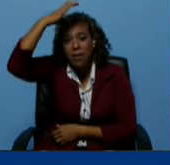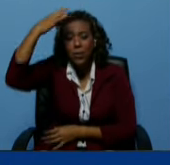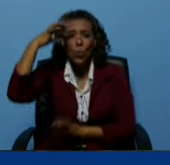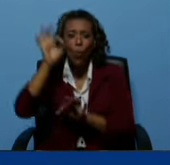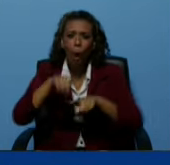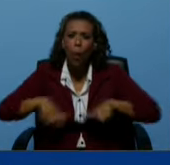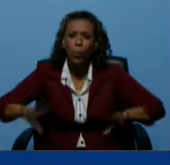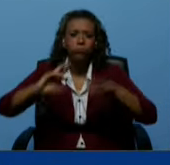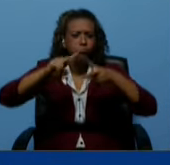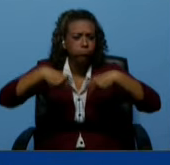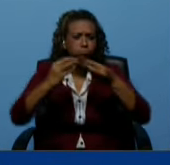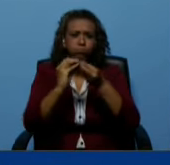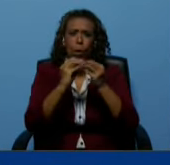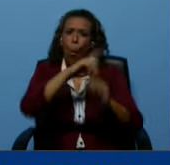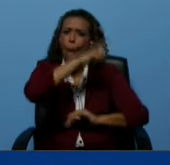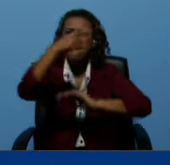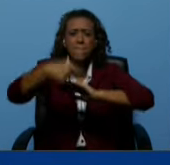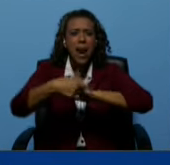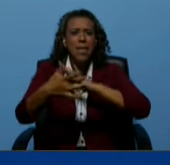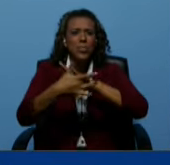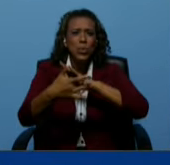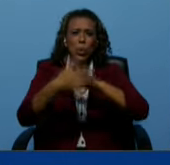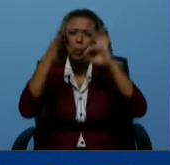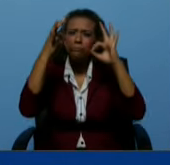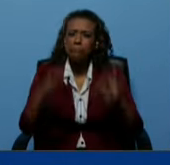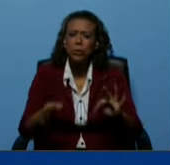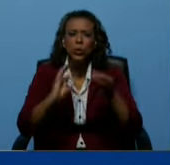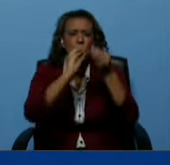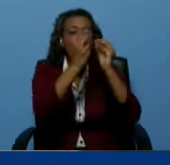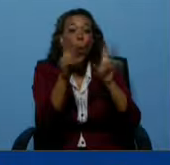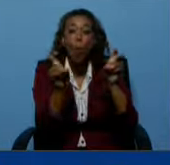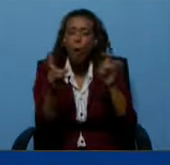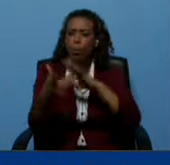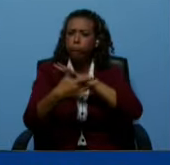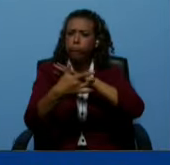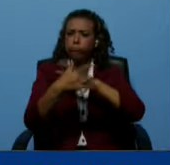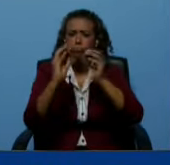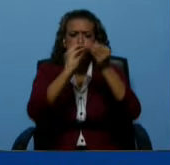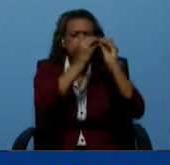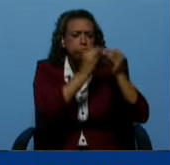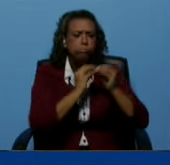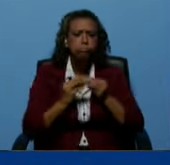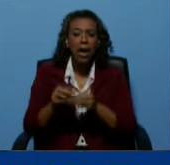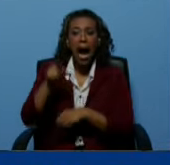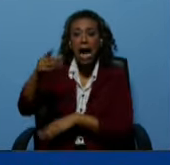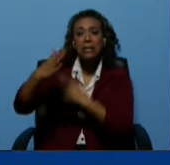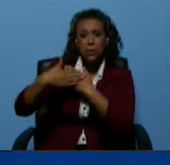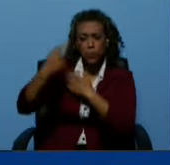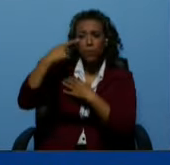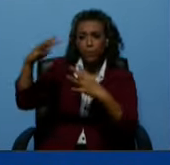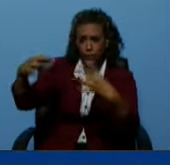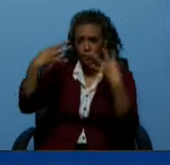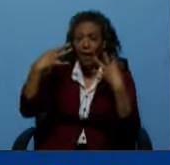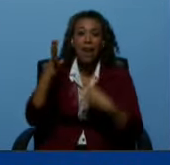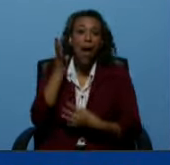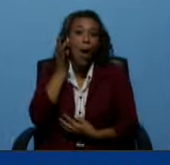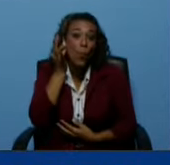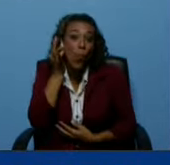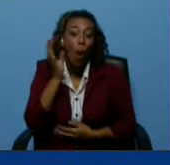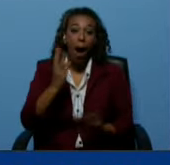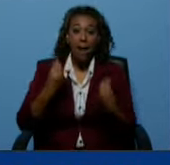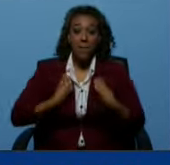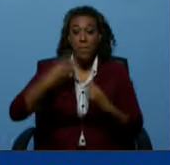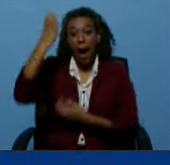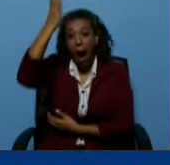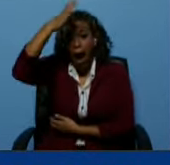rehabilitado y equipado con equipos de alta tecnología. Aquí, mi comandante en jefe, bueno, las mujeres de